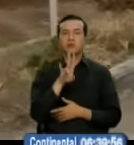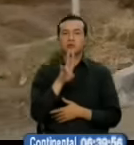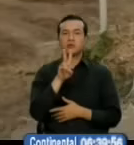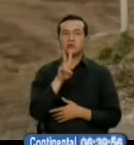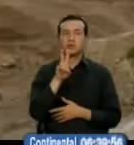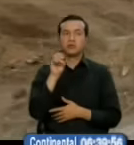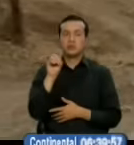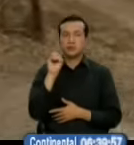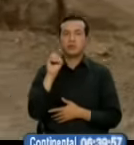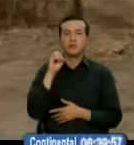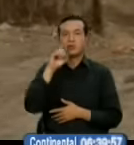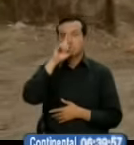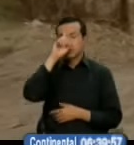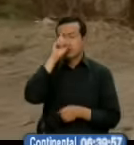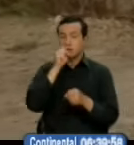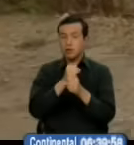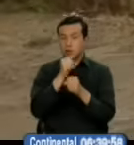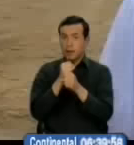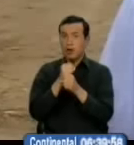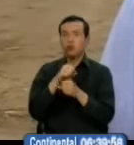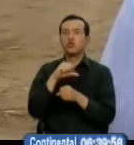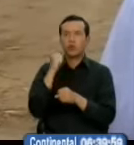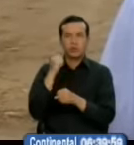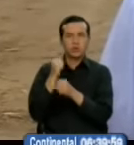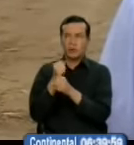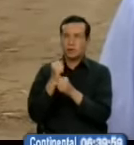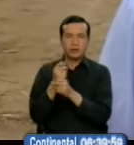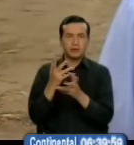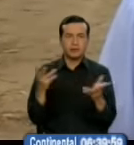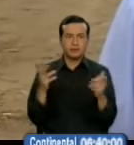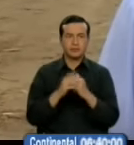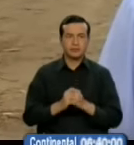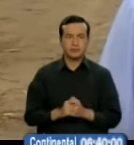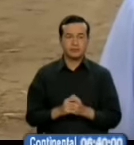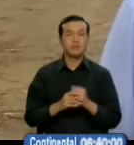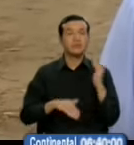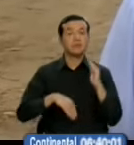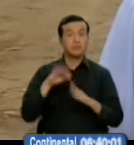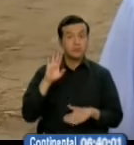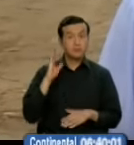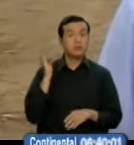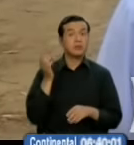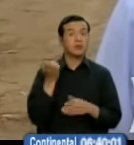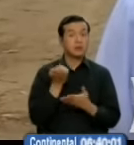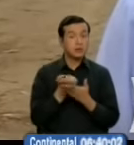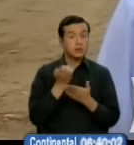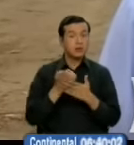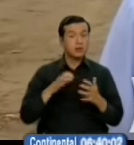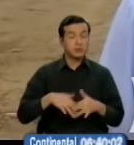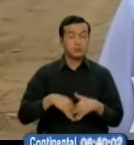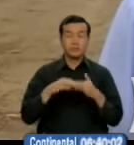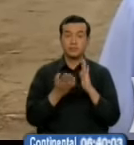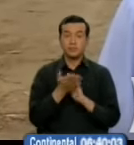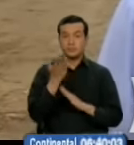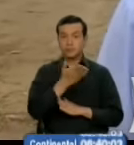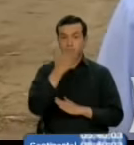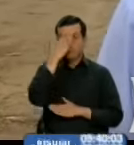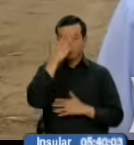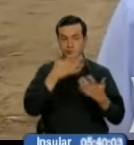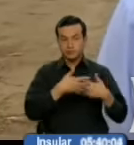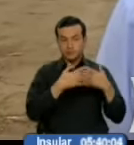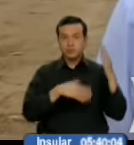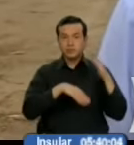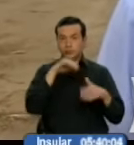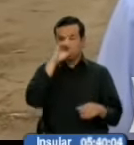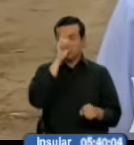720 plazas de empleo directos e indirectos. También para reactivar el factor económico, porque habiendo esta fábrica va a haber trabajo